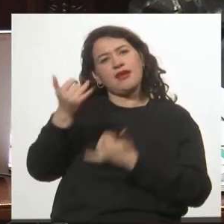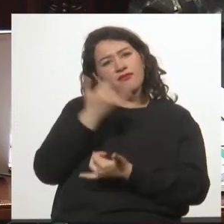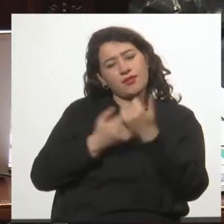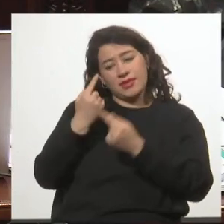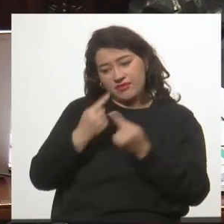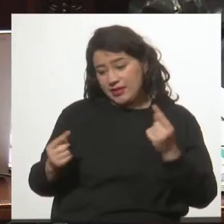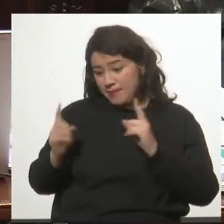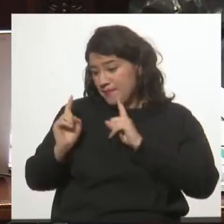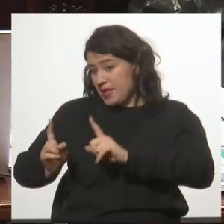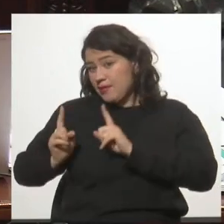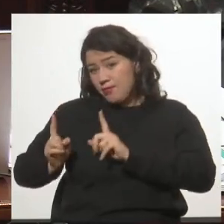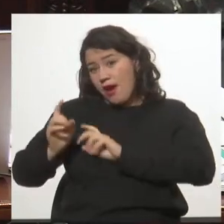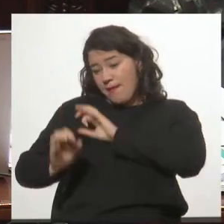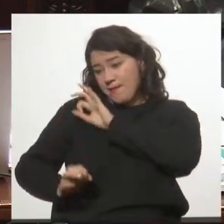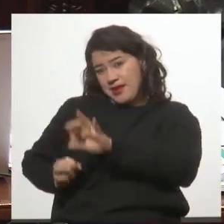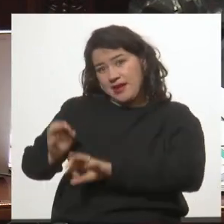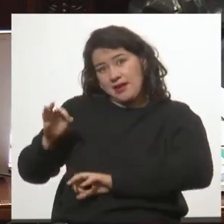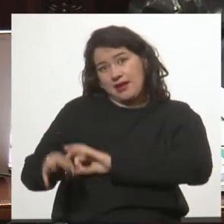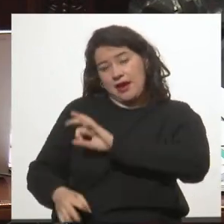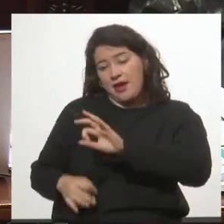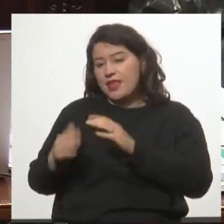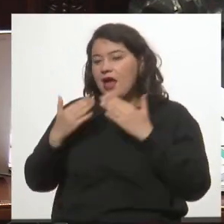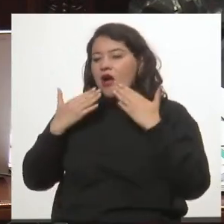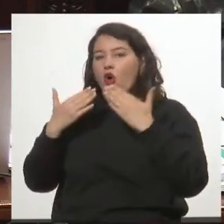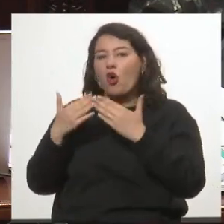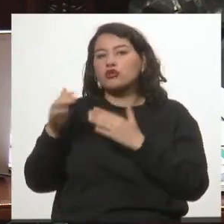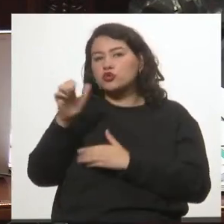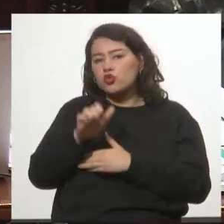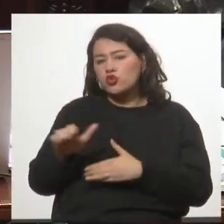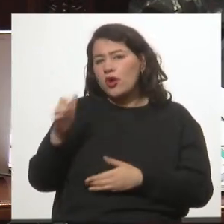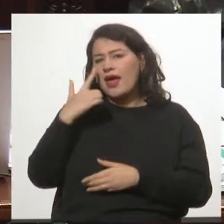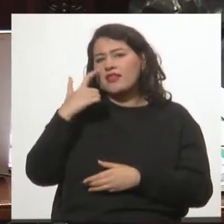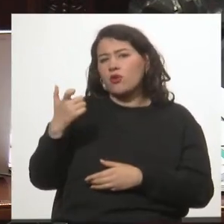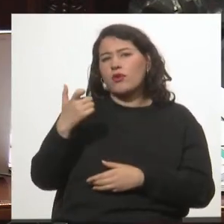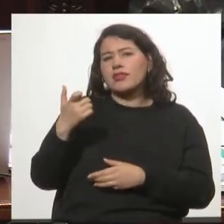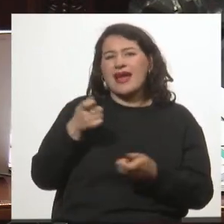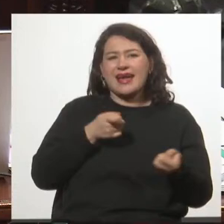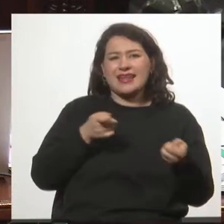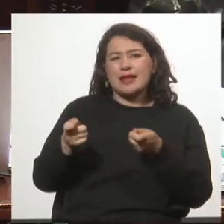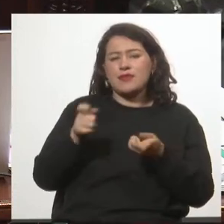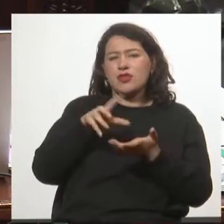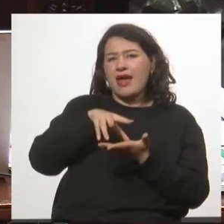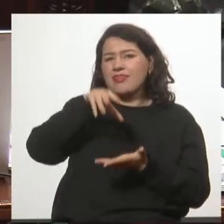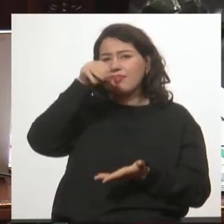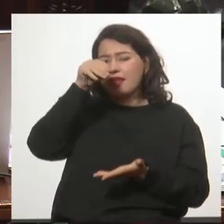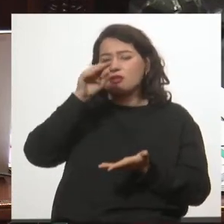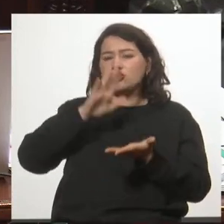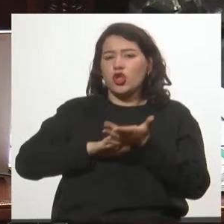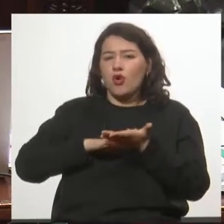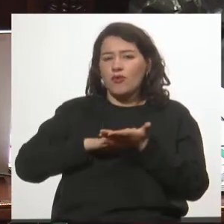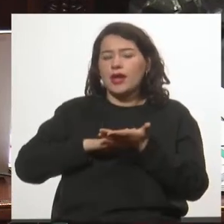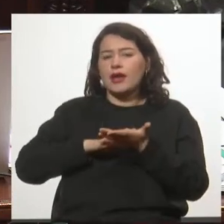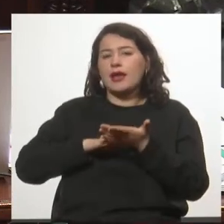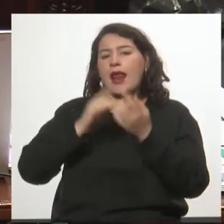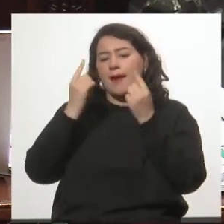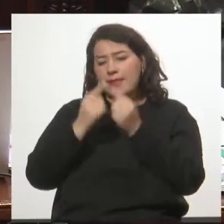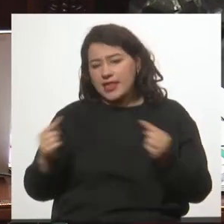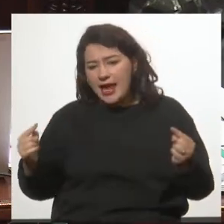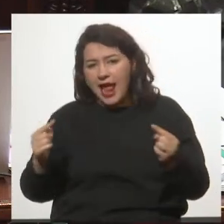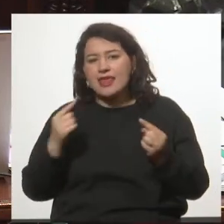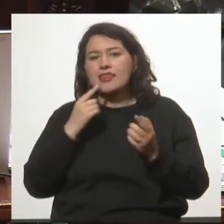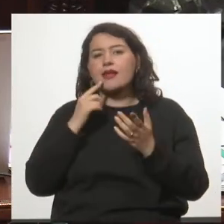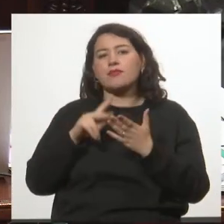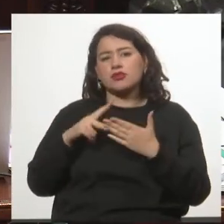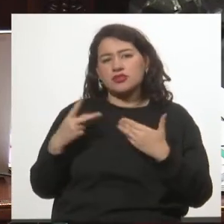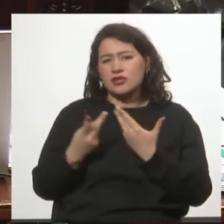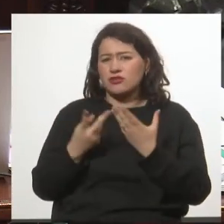auditor de la consultora contratada concluimos que el gerenciamiento por ante el respecto a la ejecución material del proyecto presentó